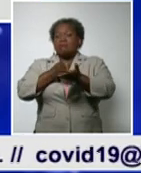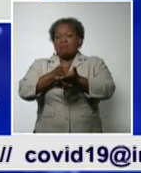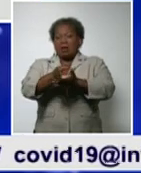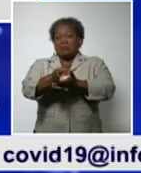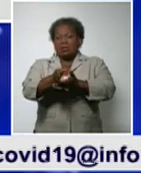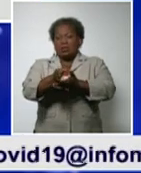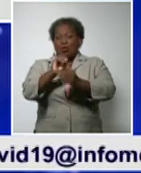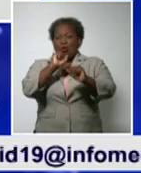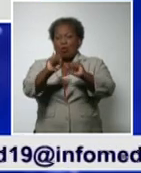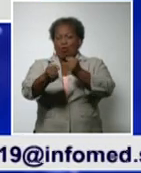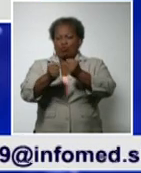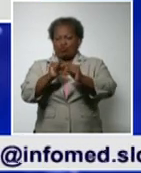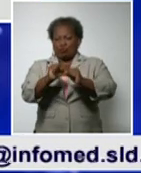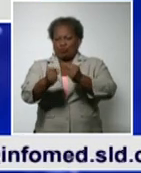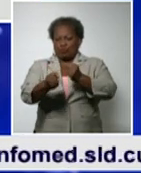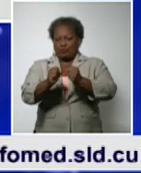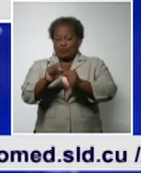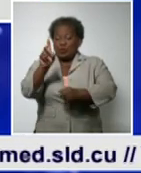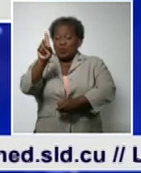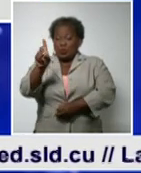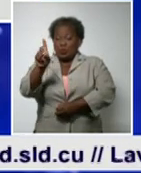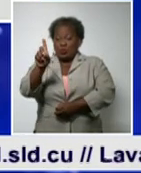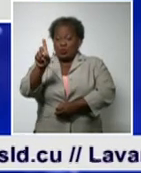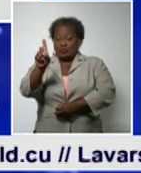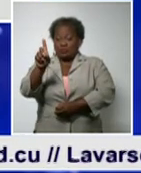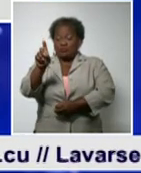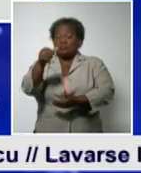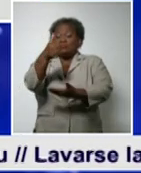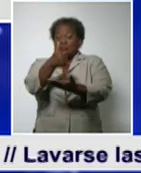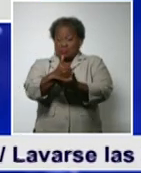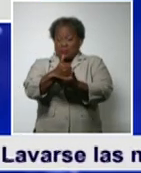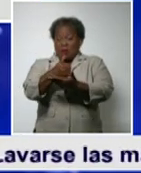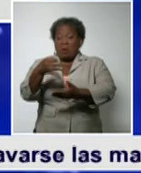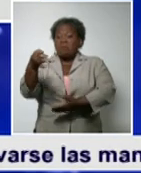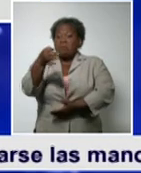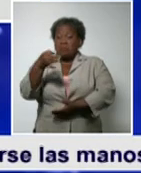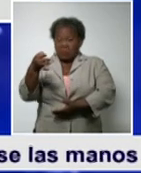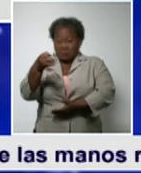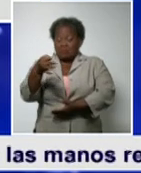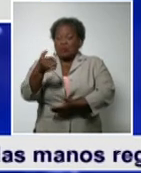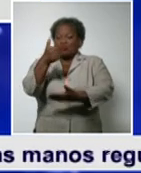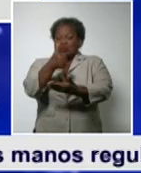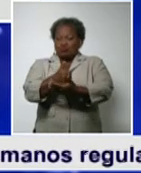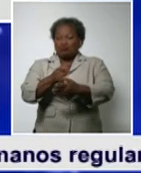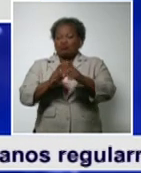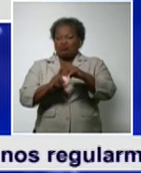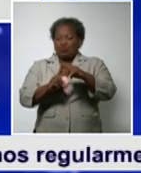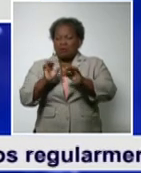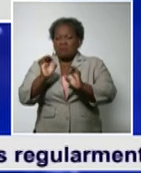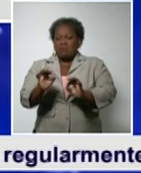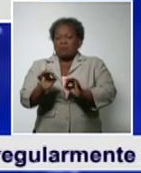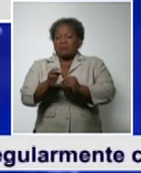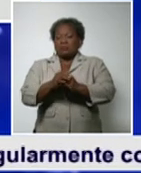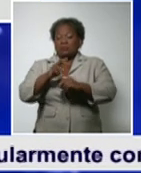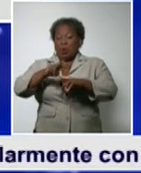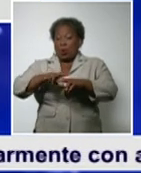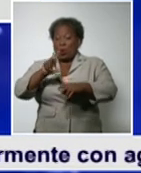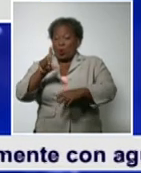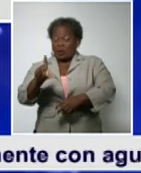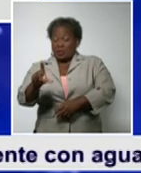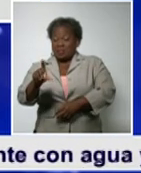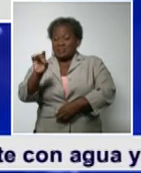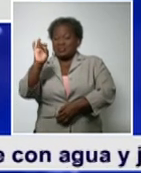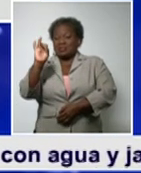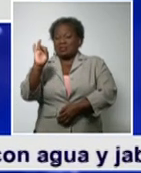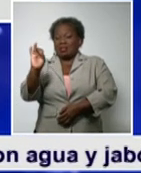control, un caso en la provincia que pertenece al municipio cabecera. Holguín con 7 pacientes